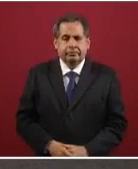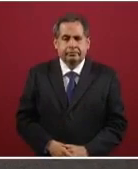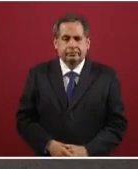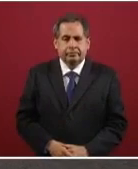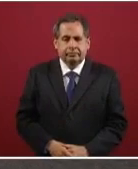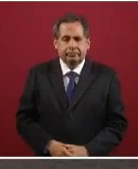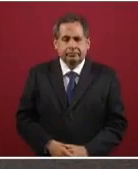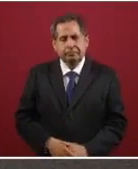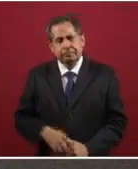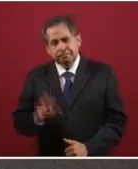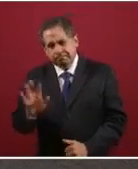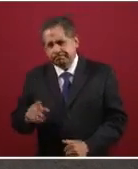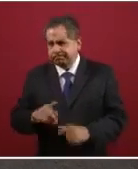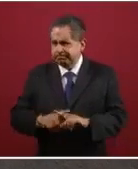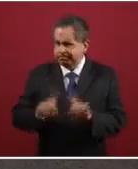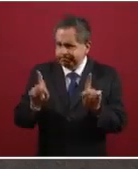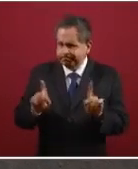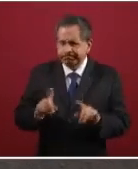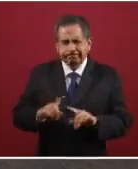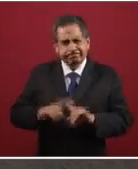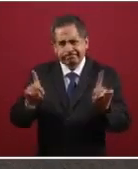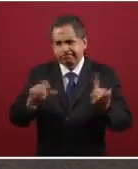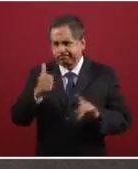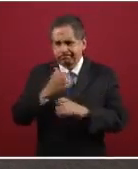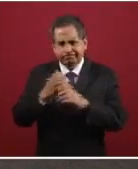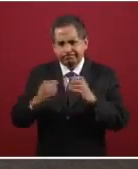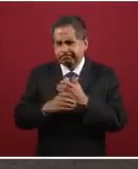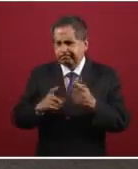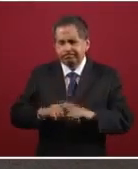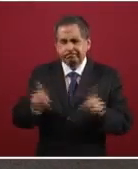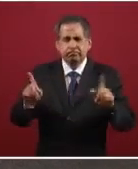Pues es distinto, ¿no? Es otro asunto.